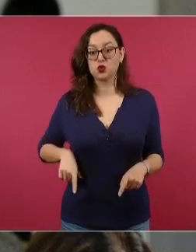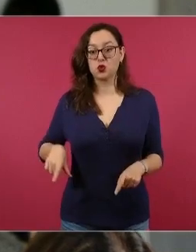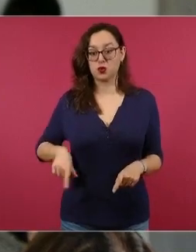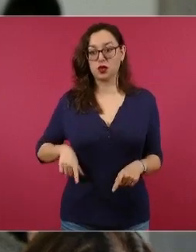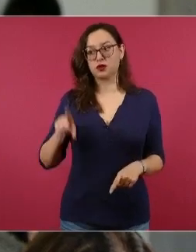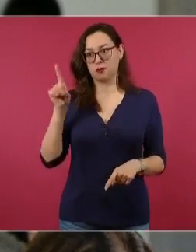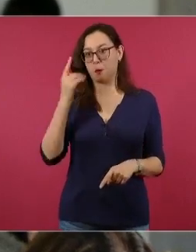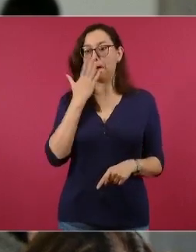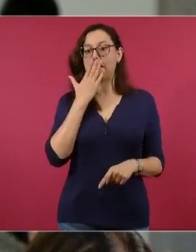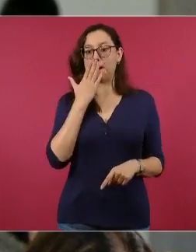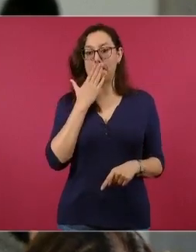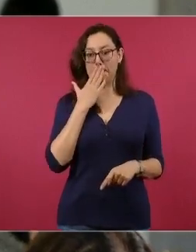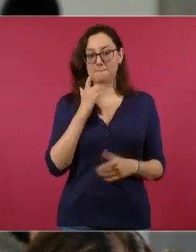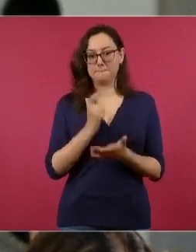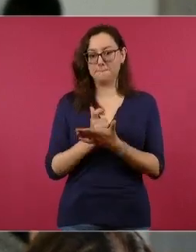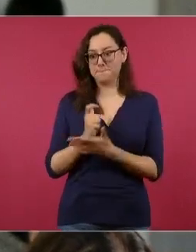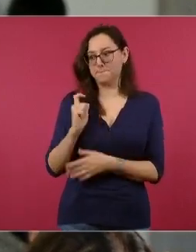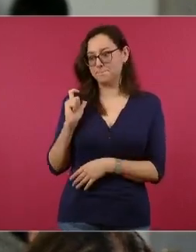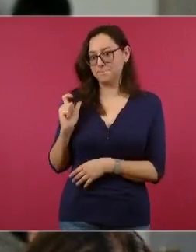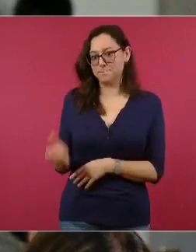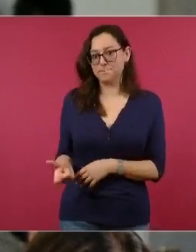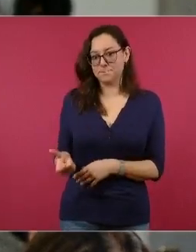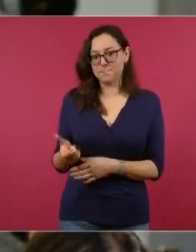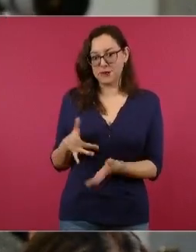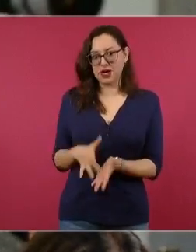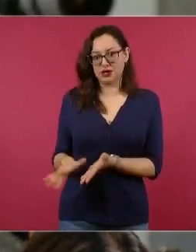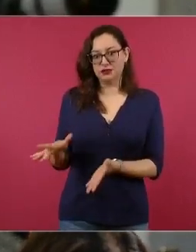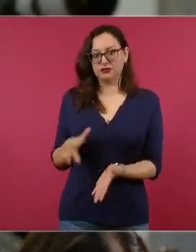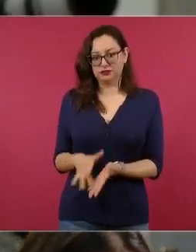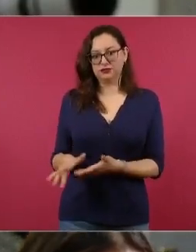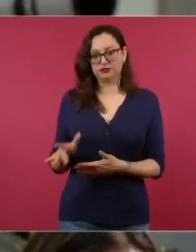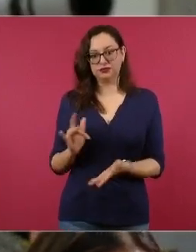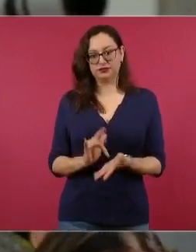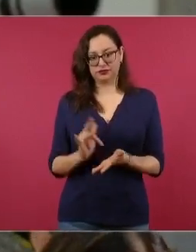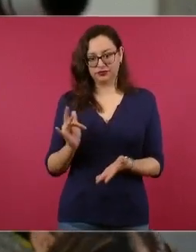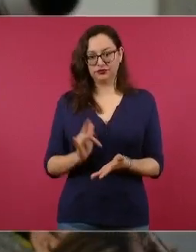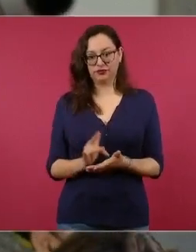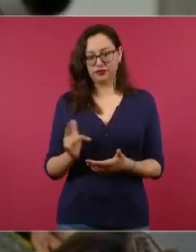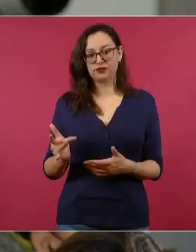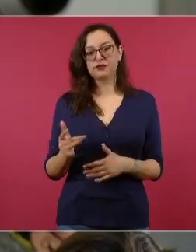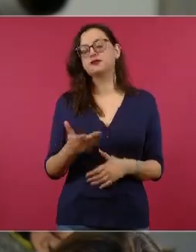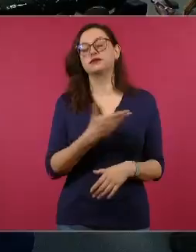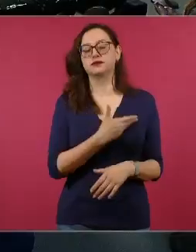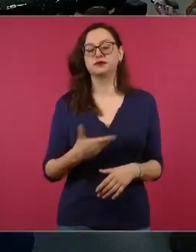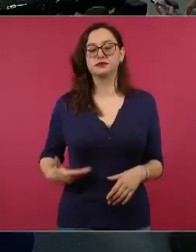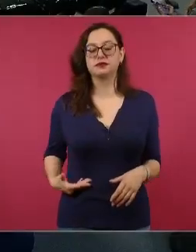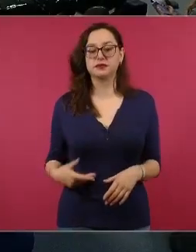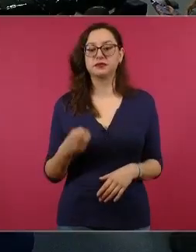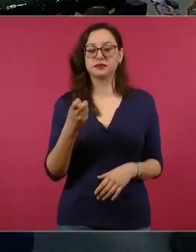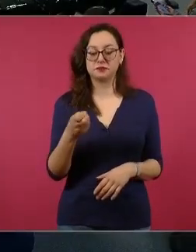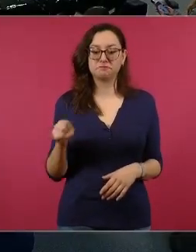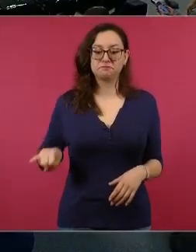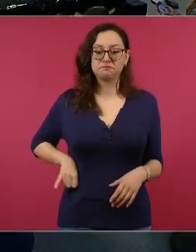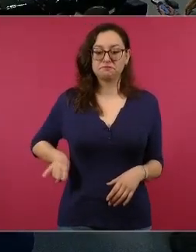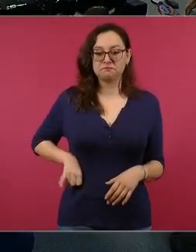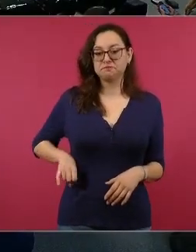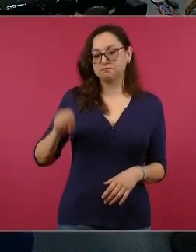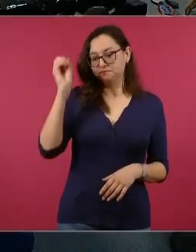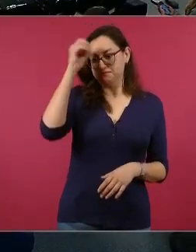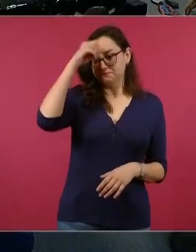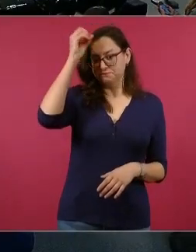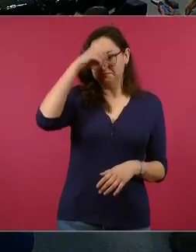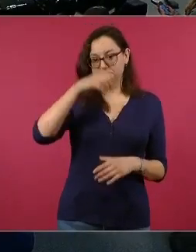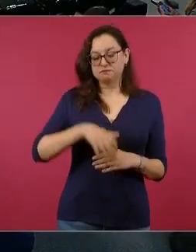Alfonso Durazo, que es el que solventó al final de cuentas el tema de los gastos de viaje. Muchísimas gracias, señor presidente. Me interesa mucho su opinión sobre estos